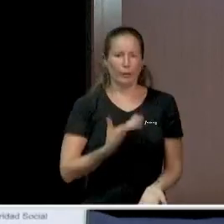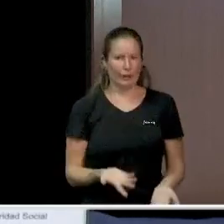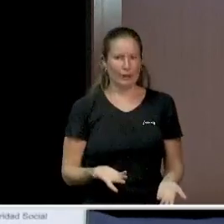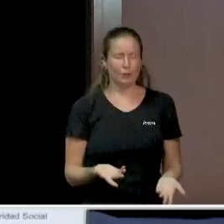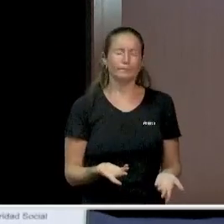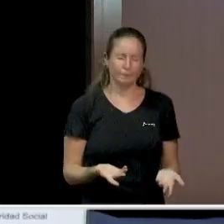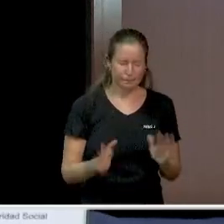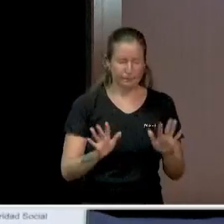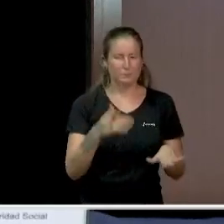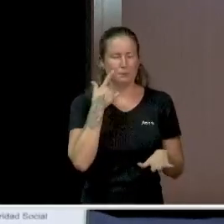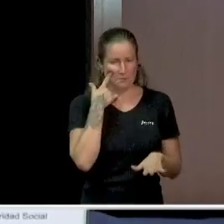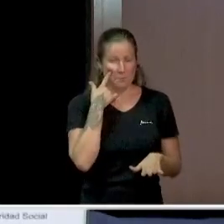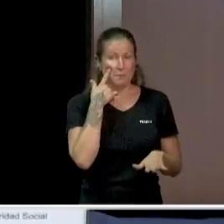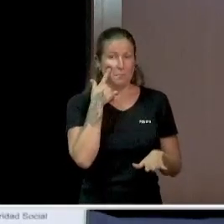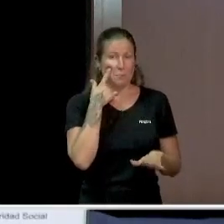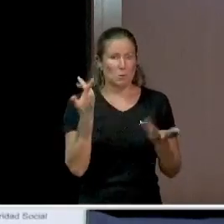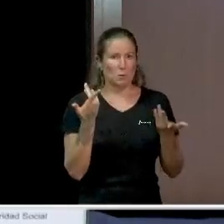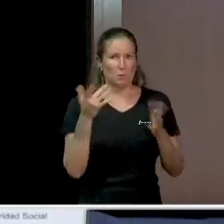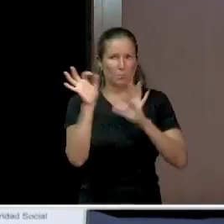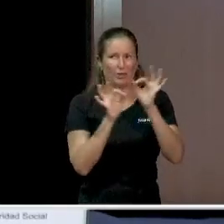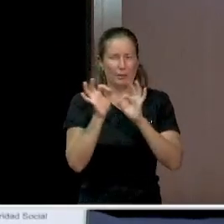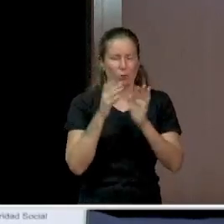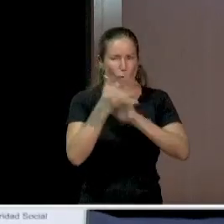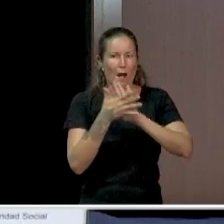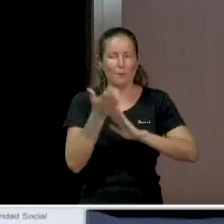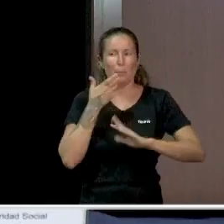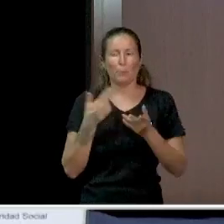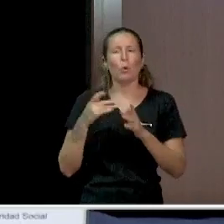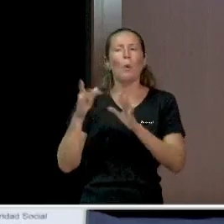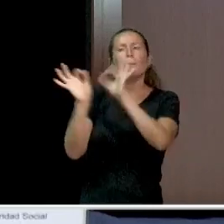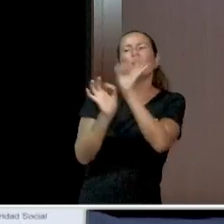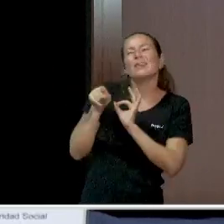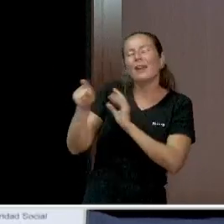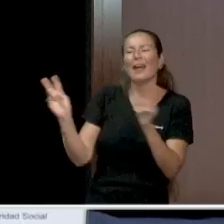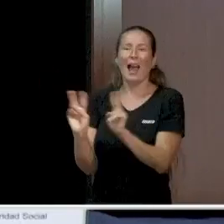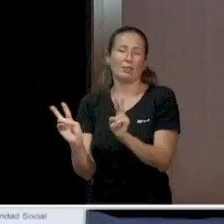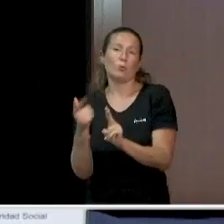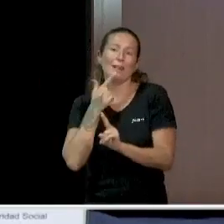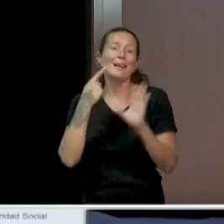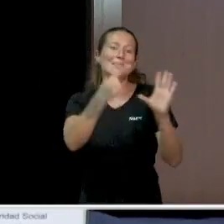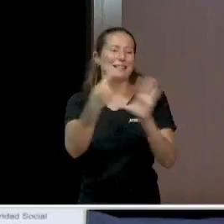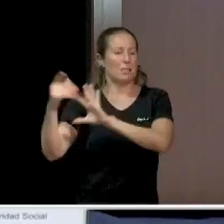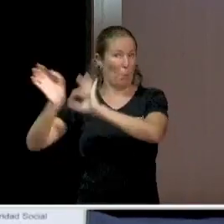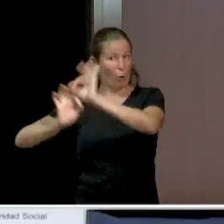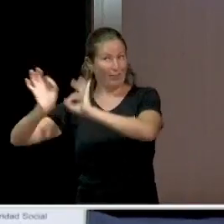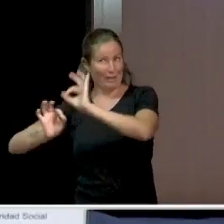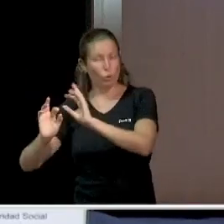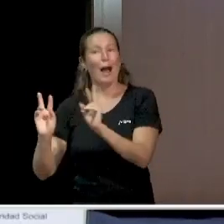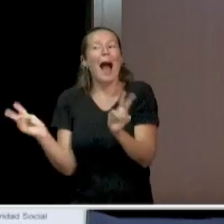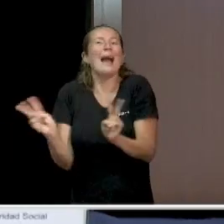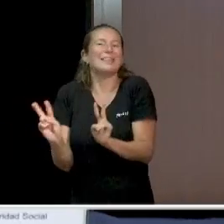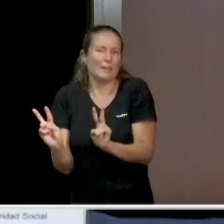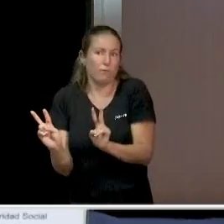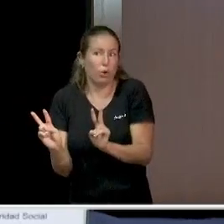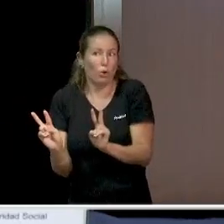si miramos la proporción inversa y hablamos de su tasa de actividad, si inactivos son el 66%, activos son